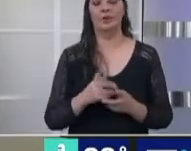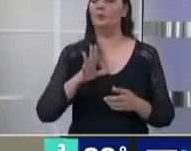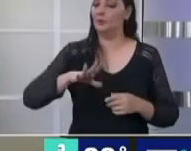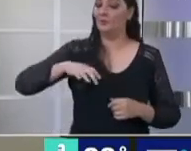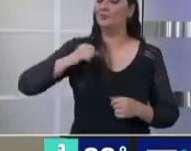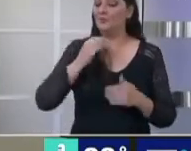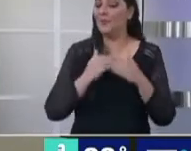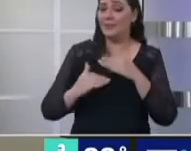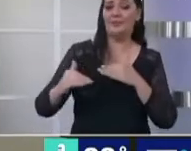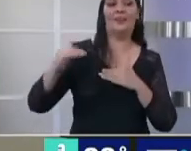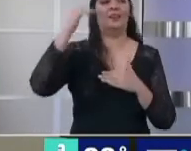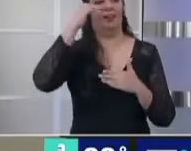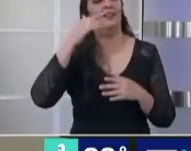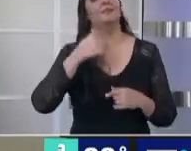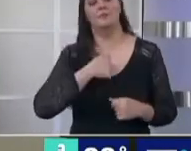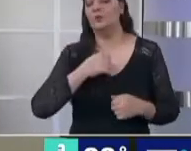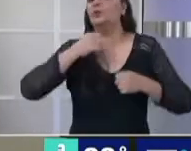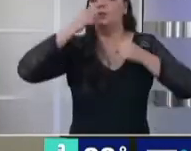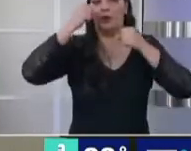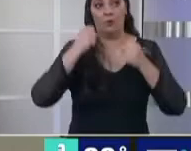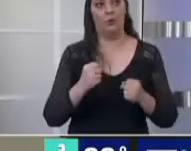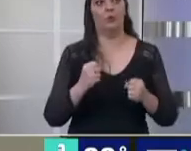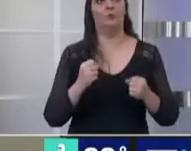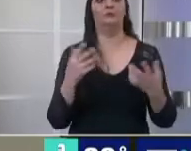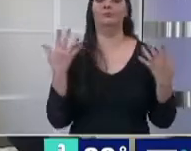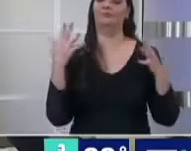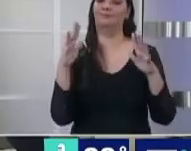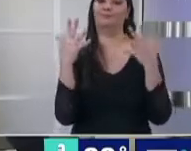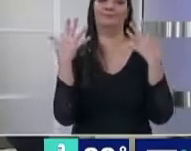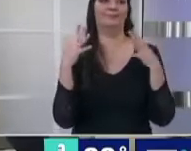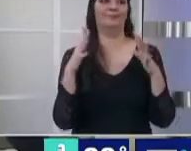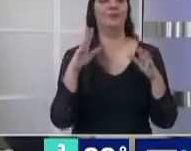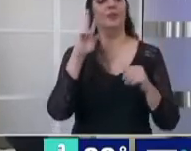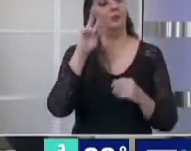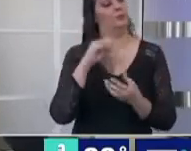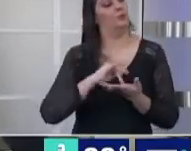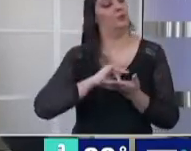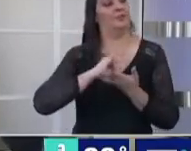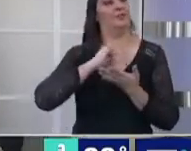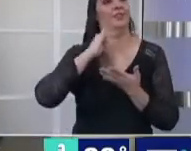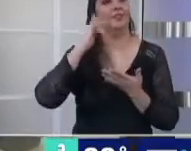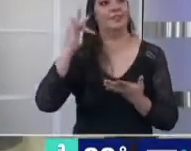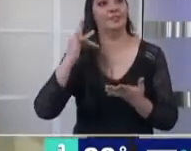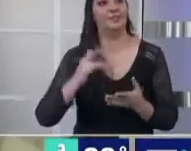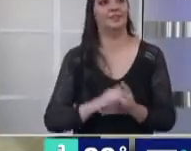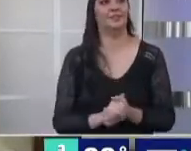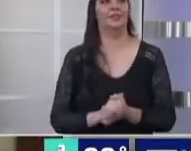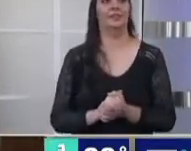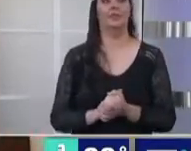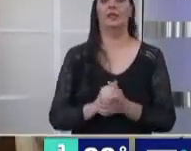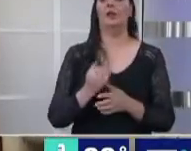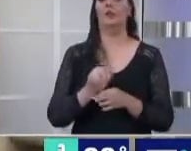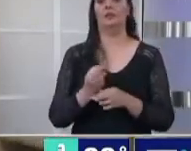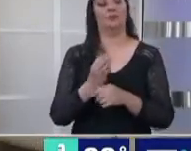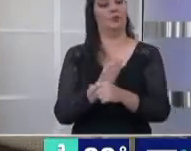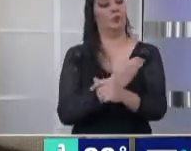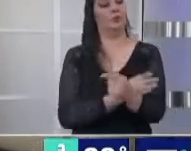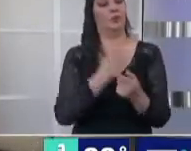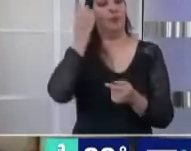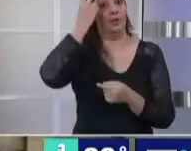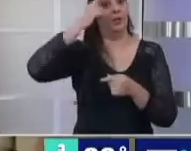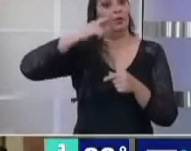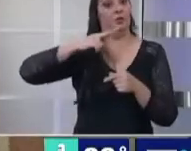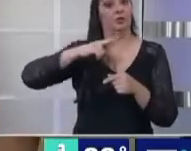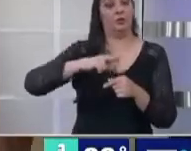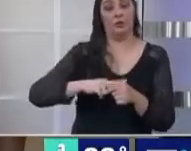adelante, estoy convencido. Hay que seguir trabajando. Doctor, muchas gracias por todo este esfuerzo. Nos acompaña la directora del Sistema